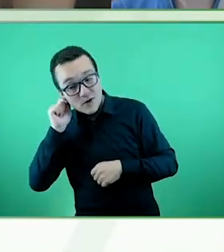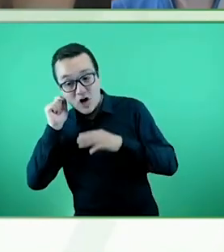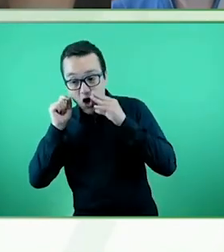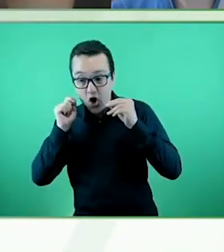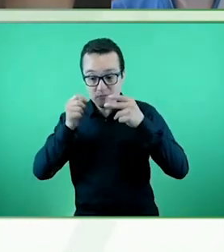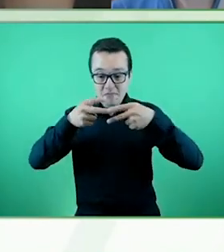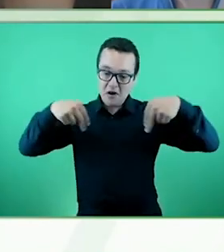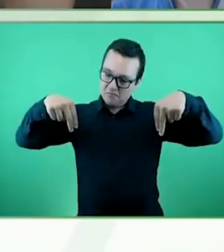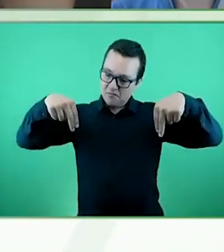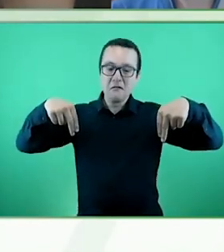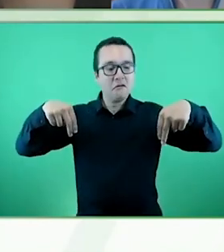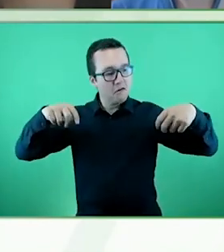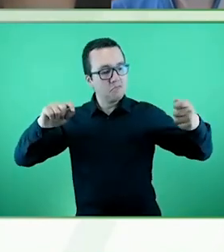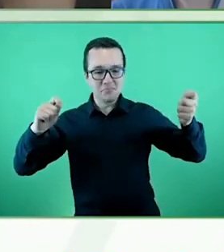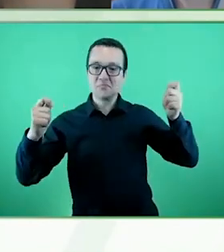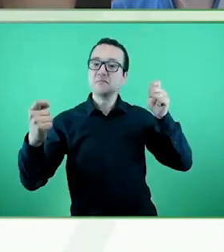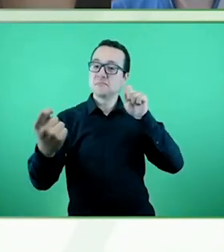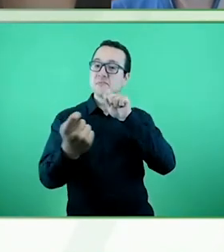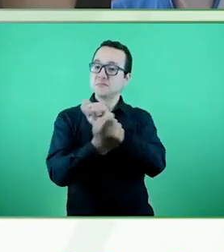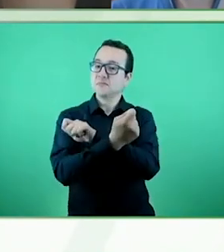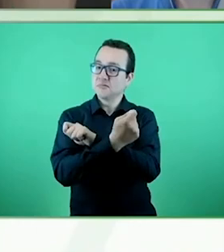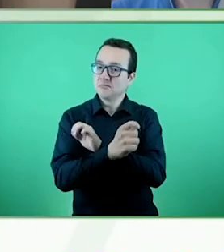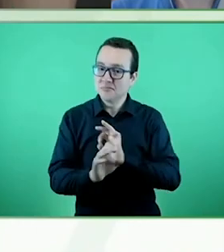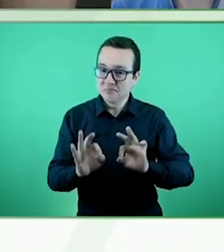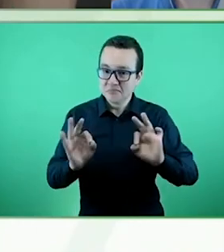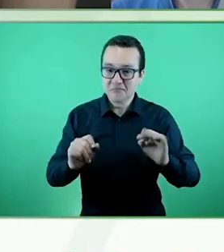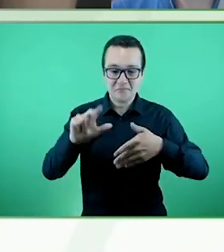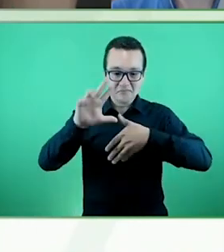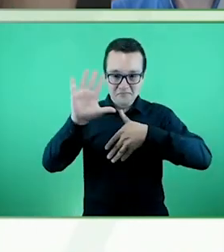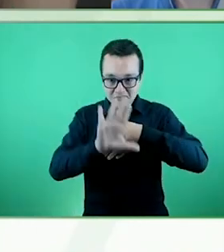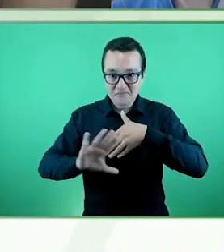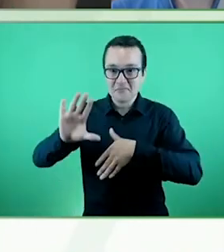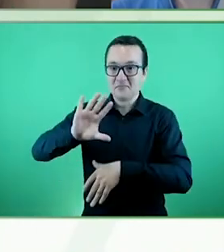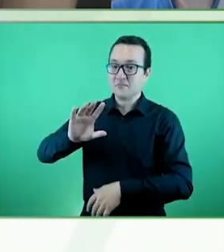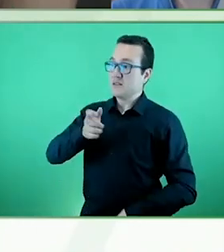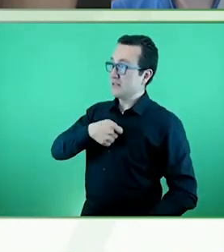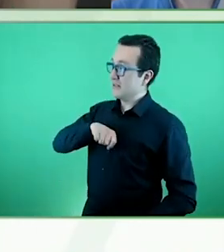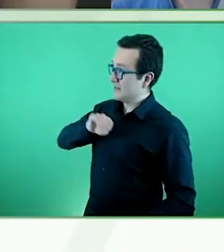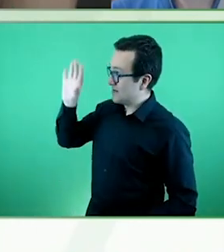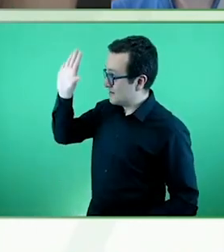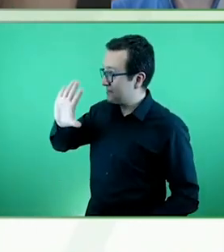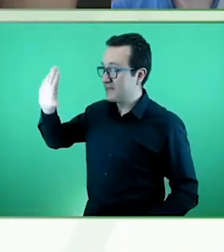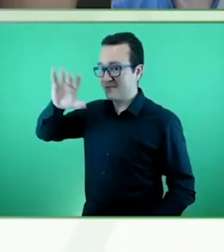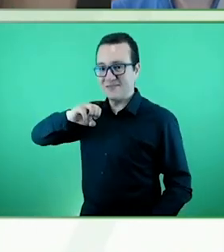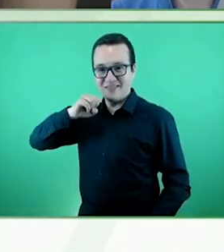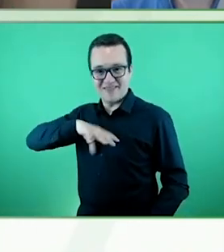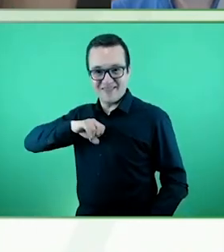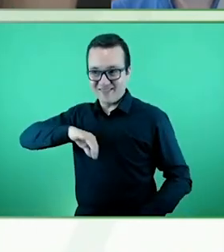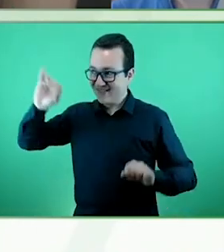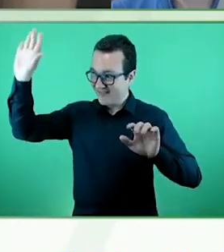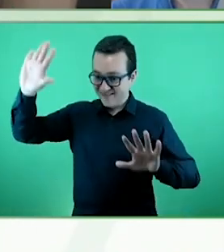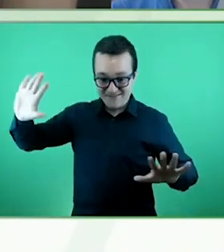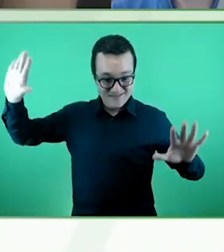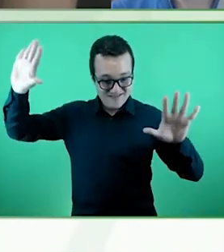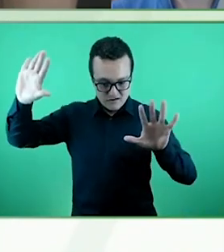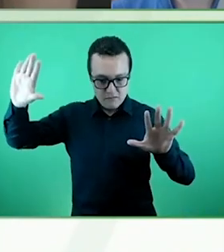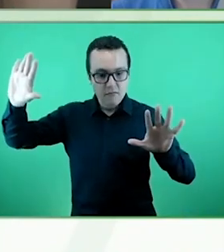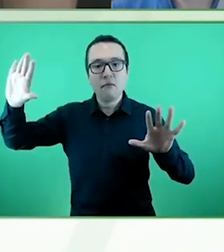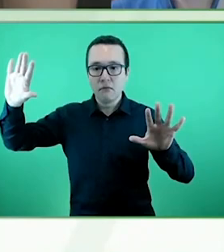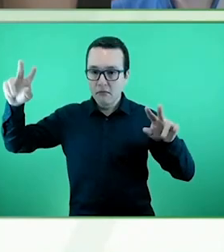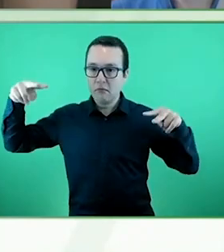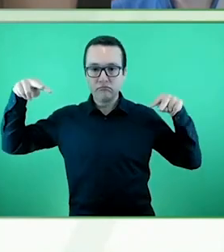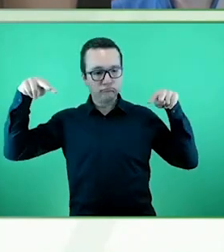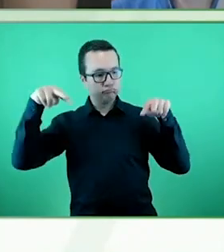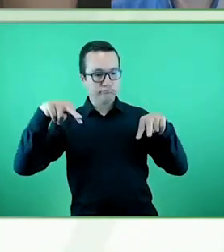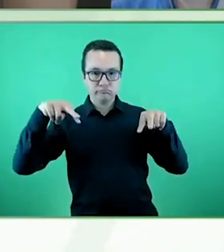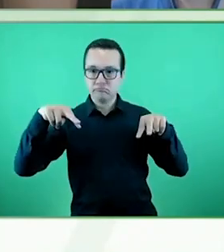latinoamericana y en Hispanoamérica en general, y que nos habla de la necesidad de potenciar